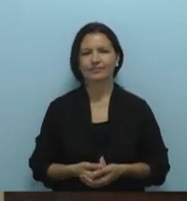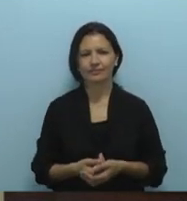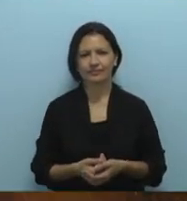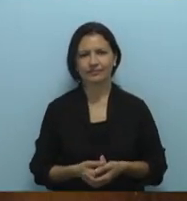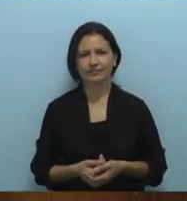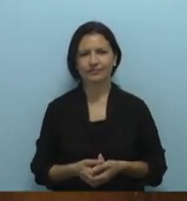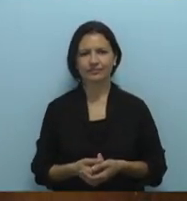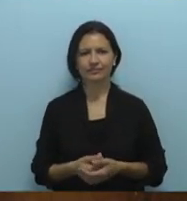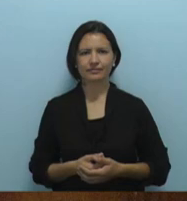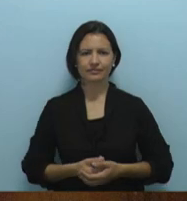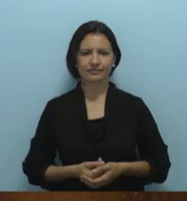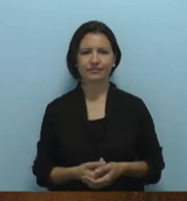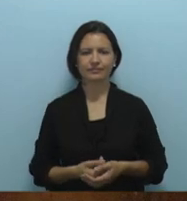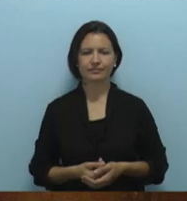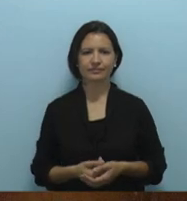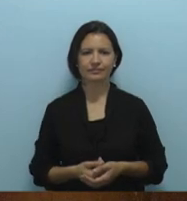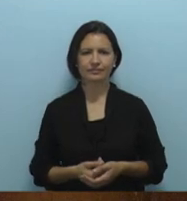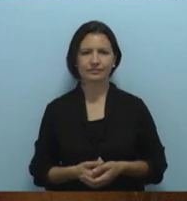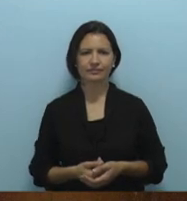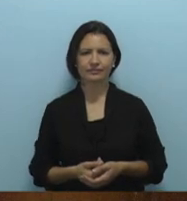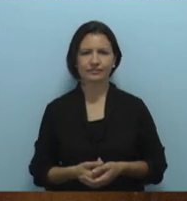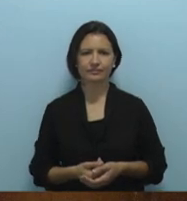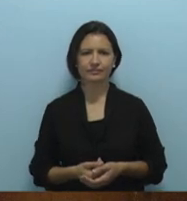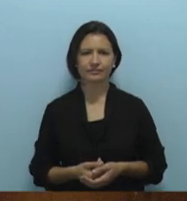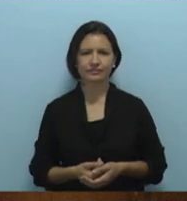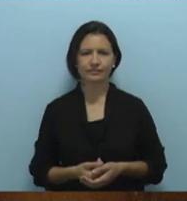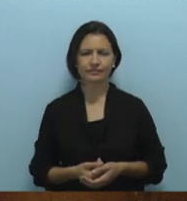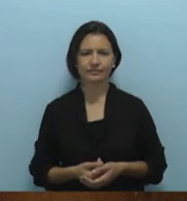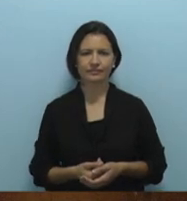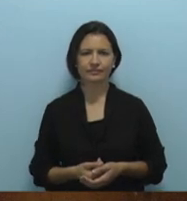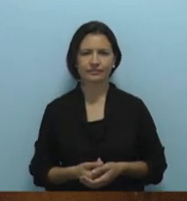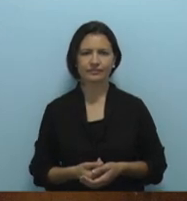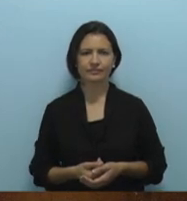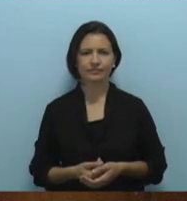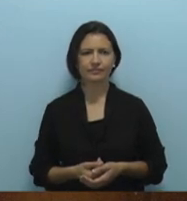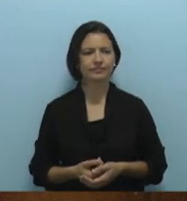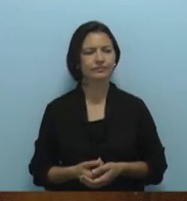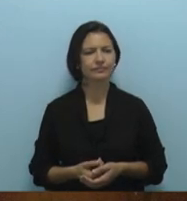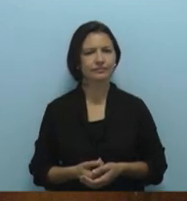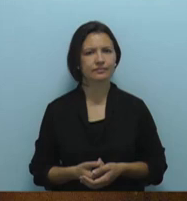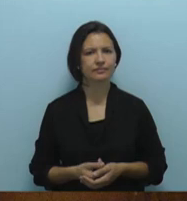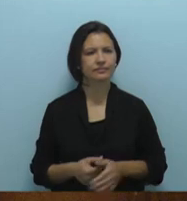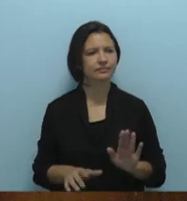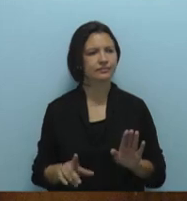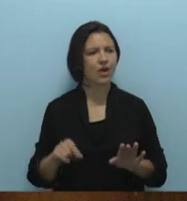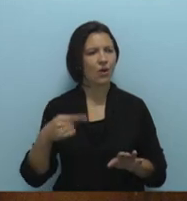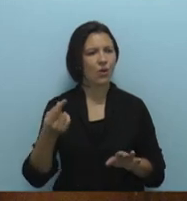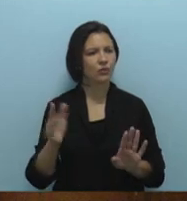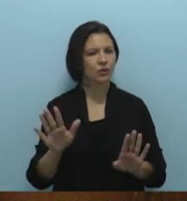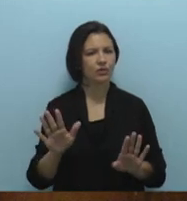Gracias, diputada. Así será. Muy bien. No tengo más pedidos